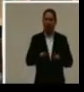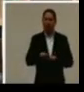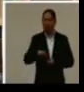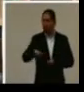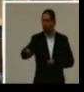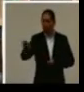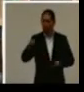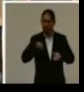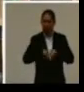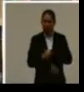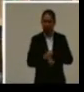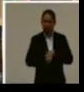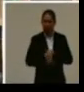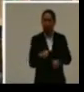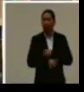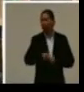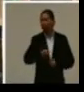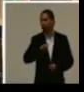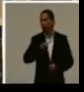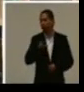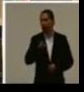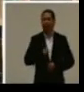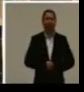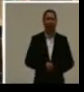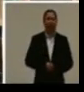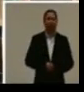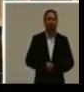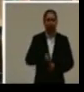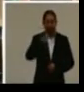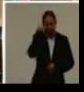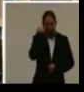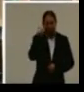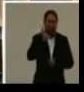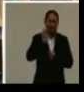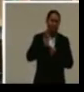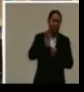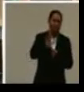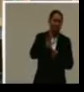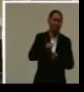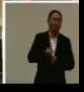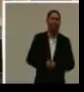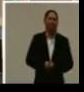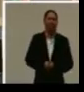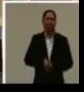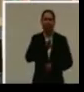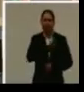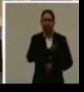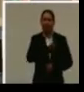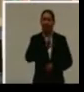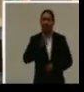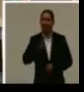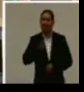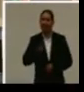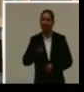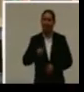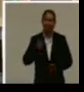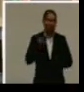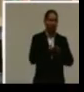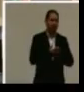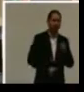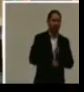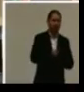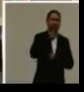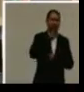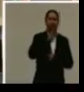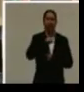pueda participar. Y ahorita se está pugnando por una iniciativa que se presentó, una 3 de 3, que no hayan violentadores, que no